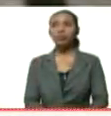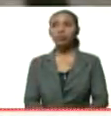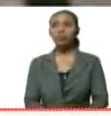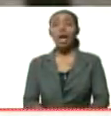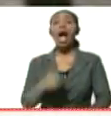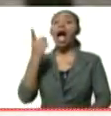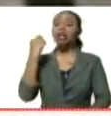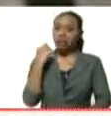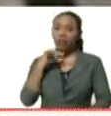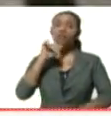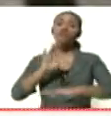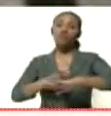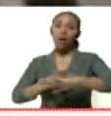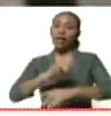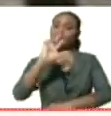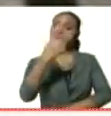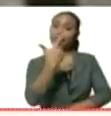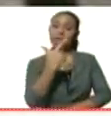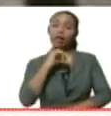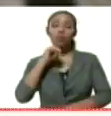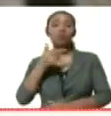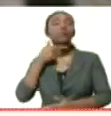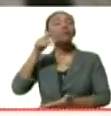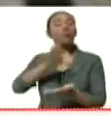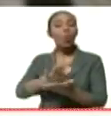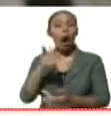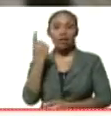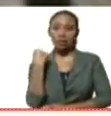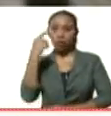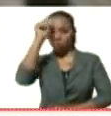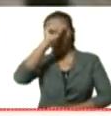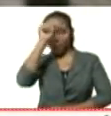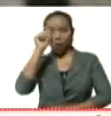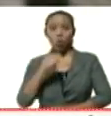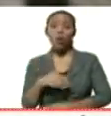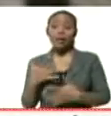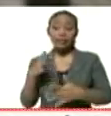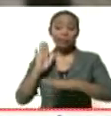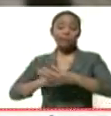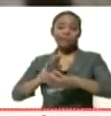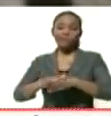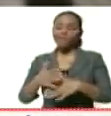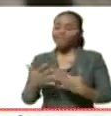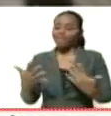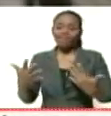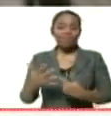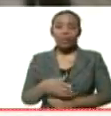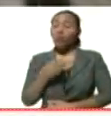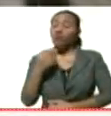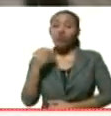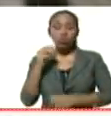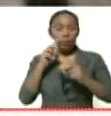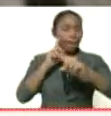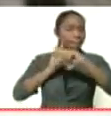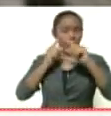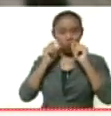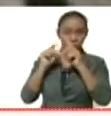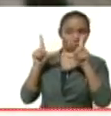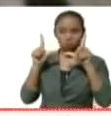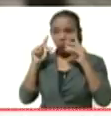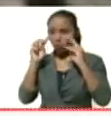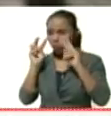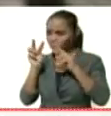Ayer se informó del tercer fallecido, ayer domingo, que fue un caso que llama mucho la atención. Estamos en la